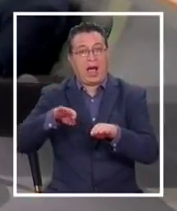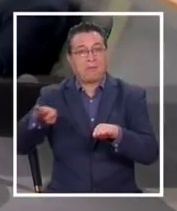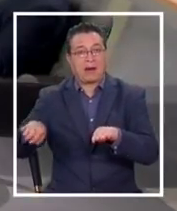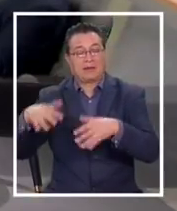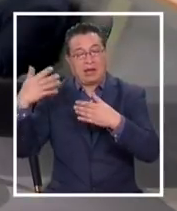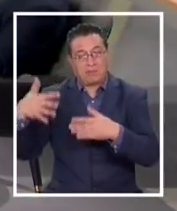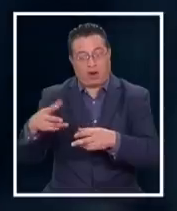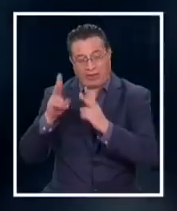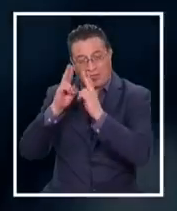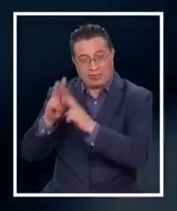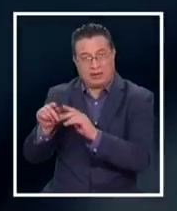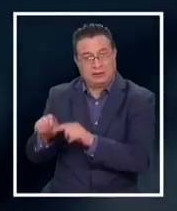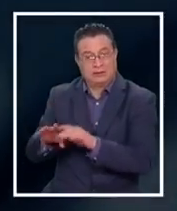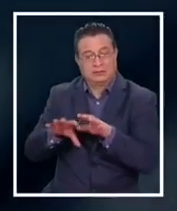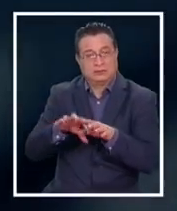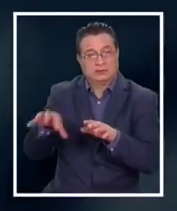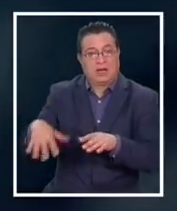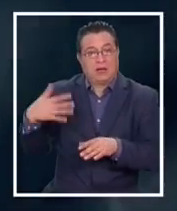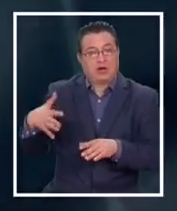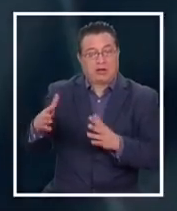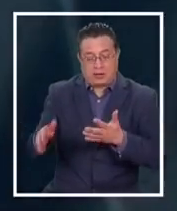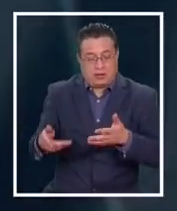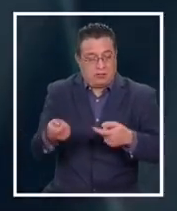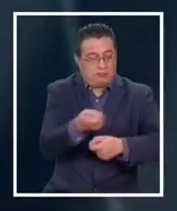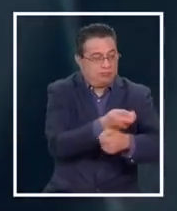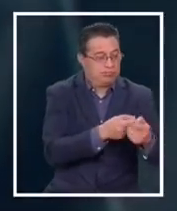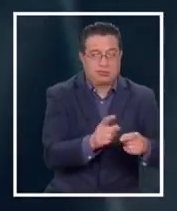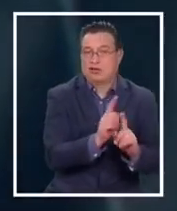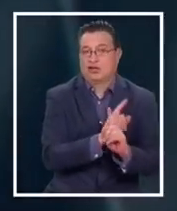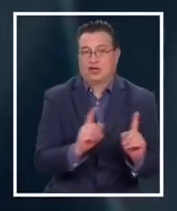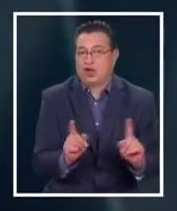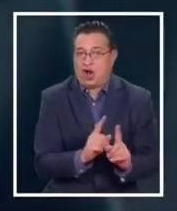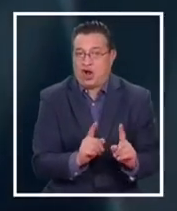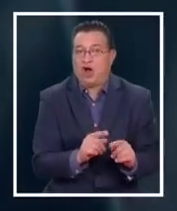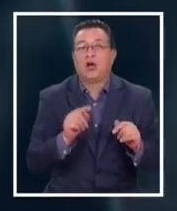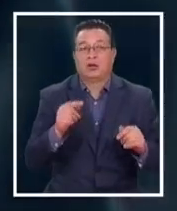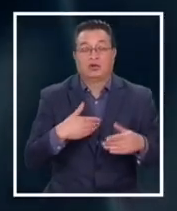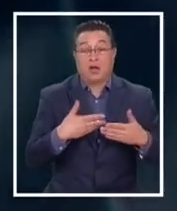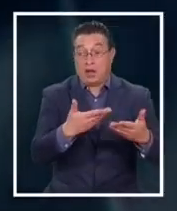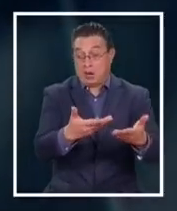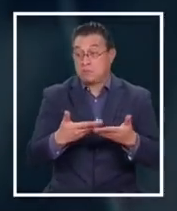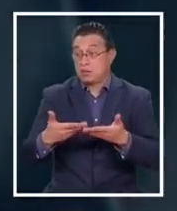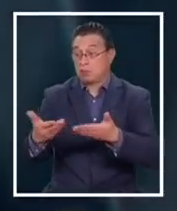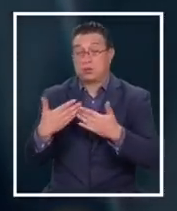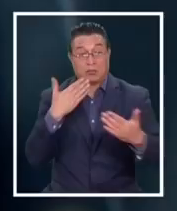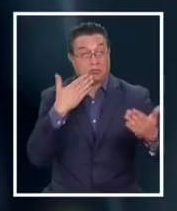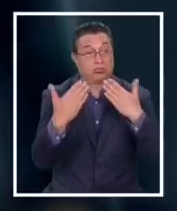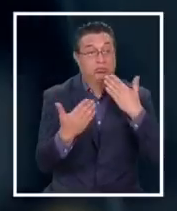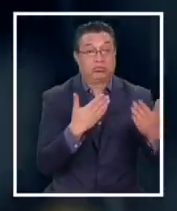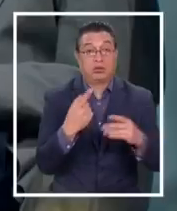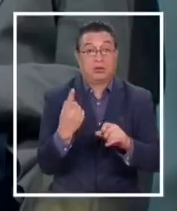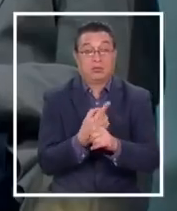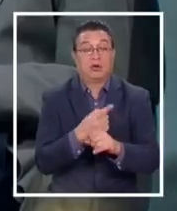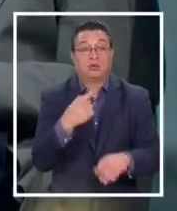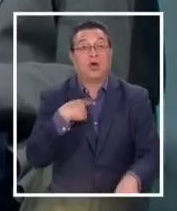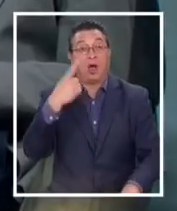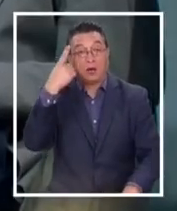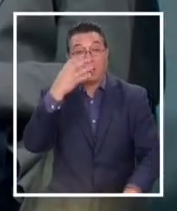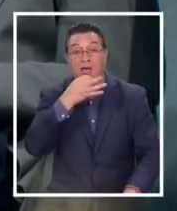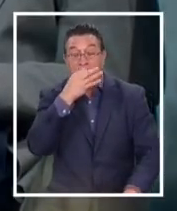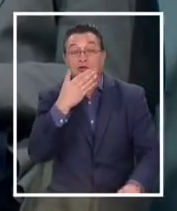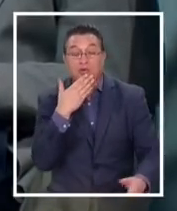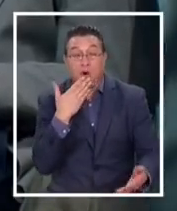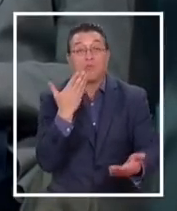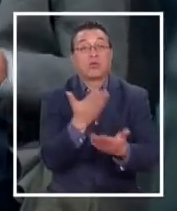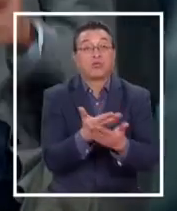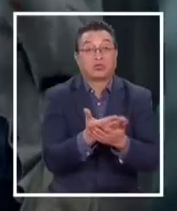importancia y relevancia que tiene para todos quienes estamos en esa, o hemos sido invitados de alguna manera. El Partido o hemos Socialista participado. Estuvo en contra porque en un momento hubo una